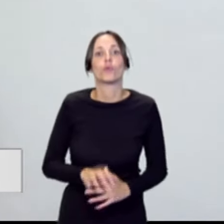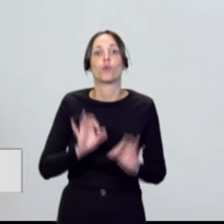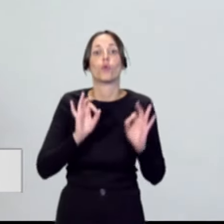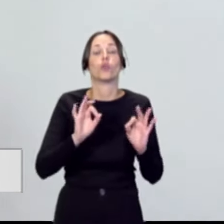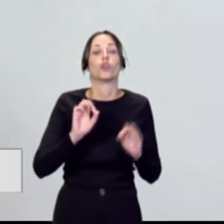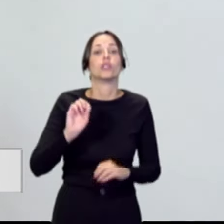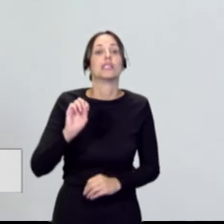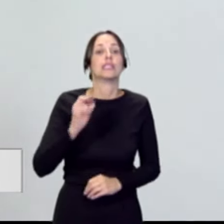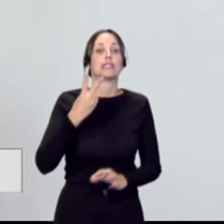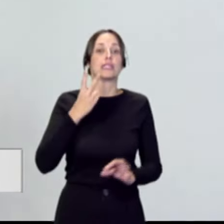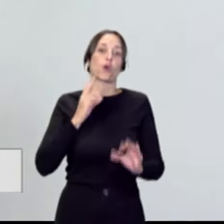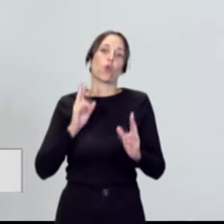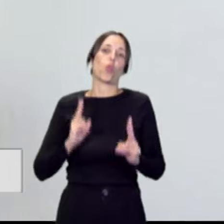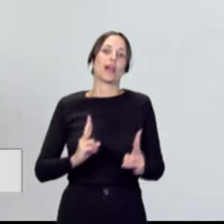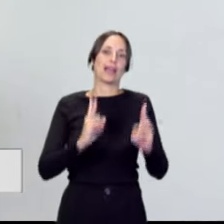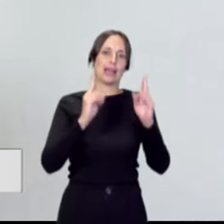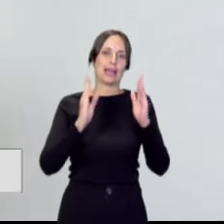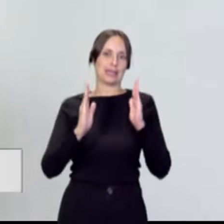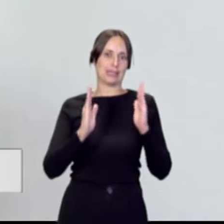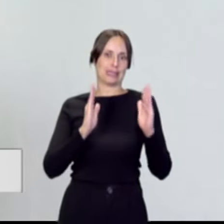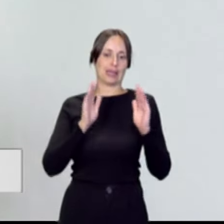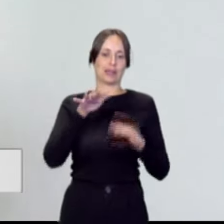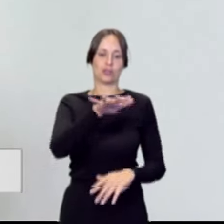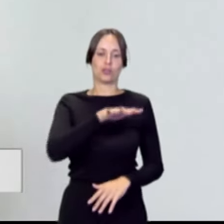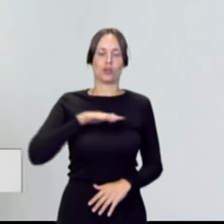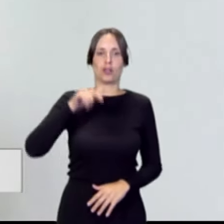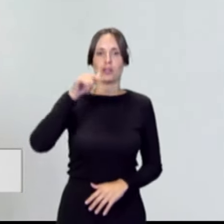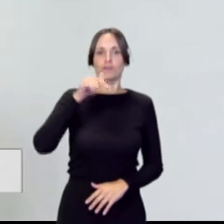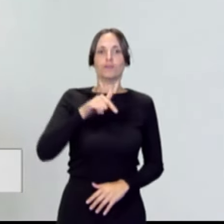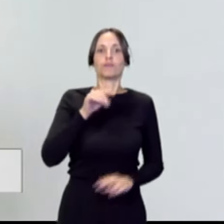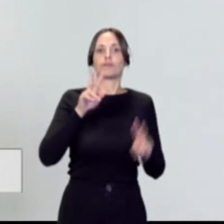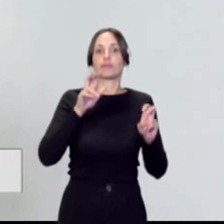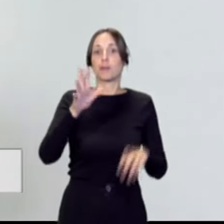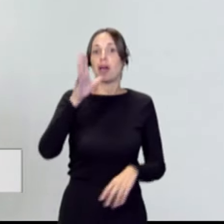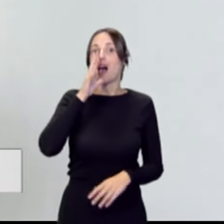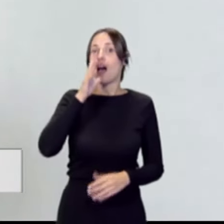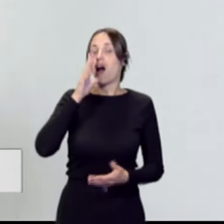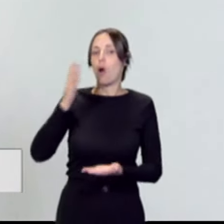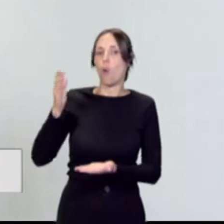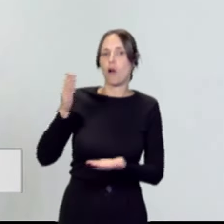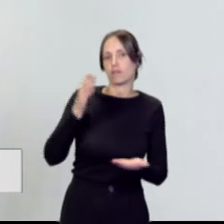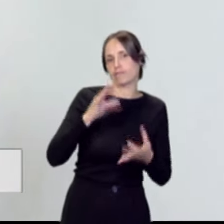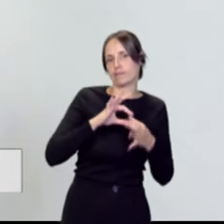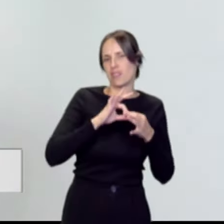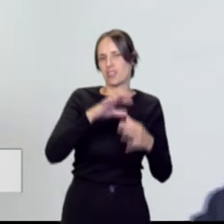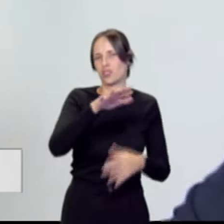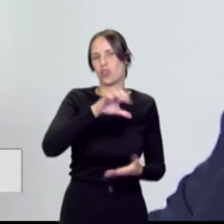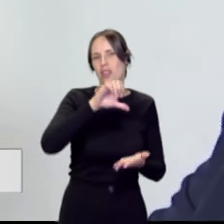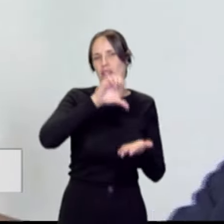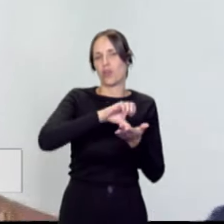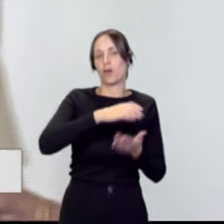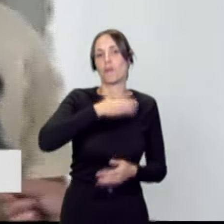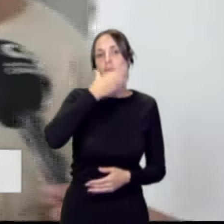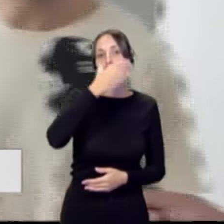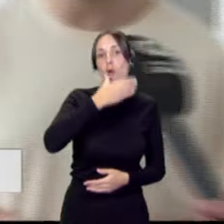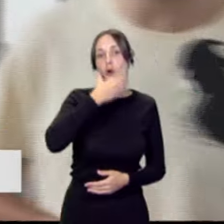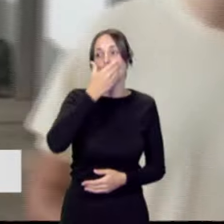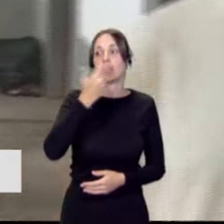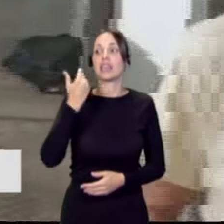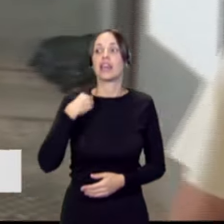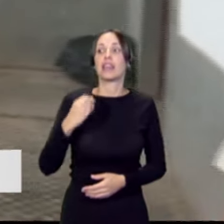ocurrir aquí en este enclave, que es la heredad de agua de la Villa de Moya. Ya llevamos 3 ediciones haciendo el Don Juan Tenorio por